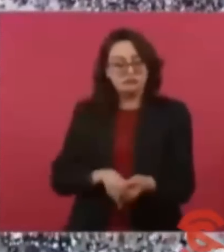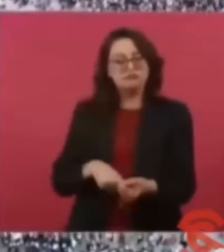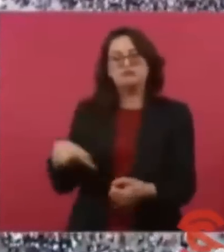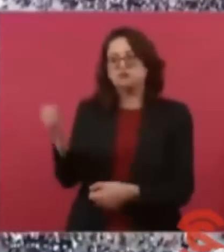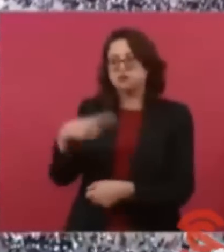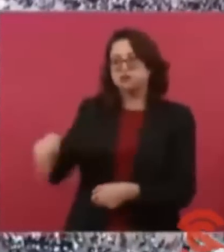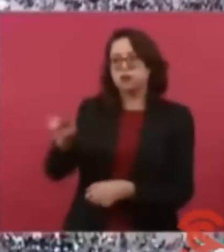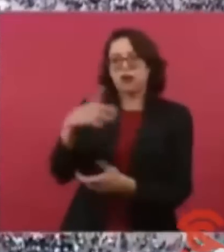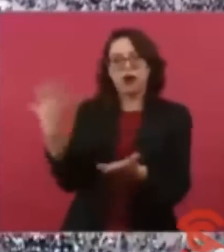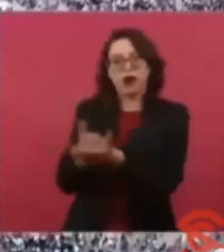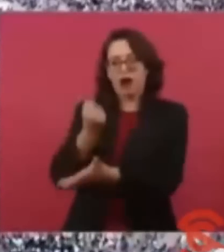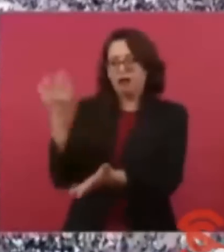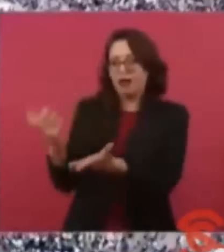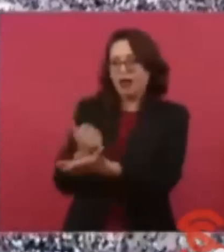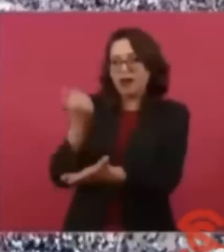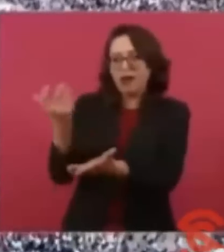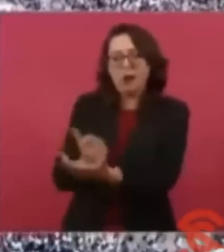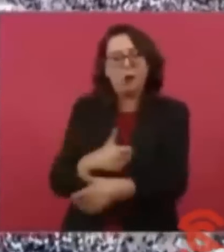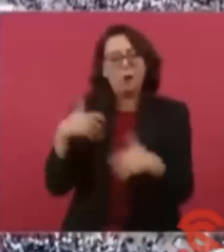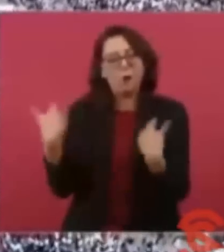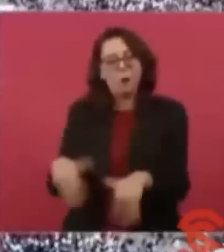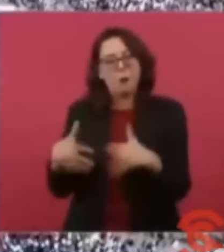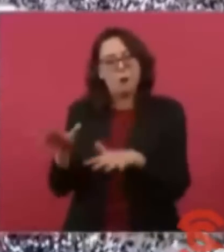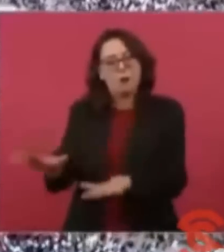Un saludo a todos ellos.